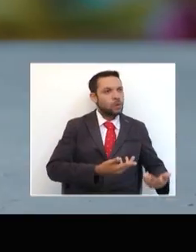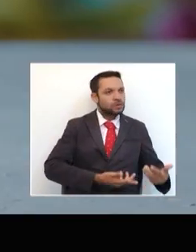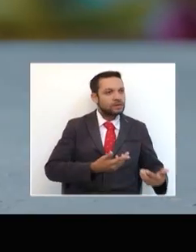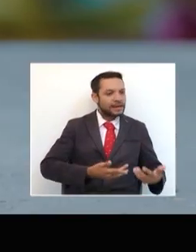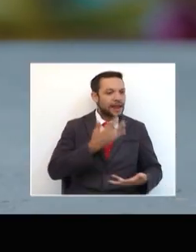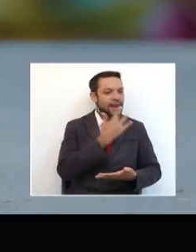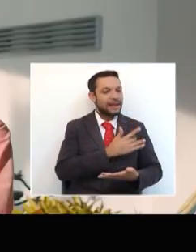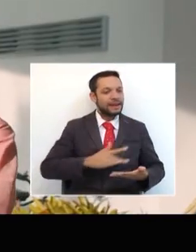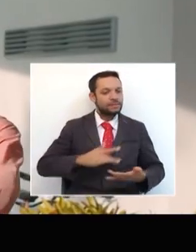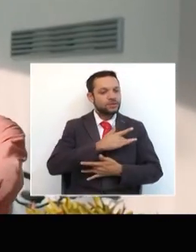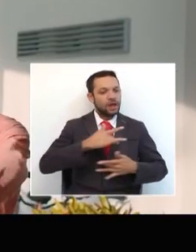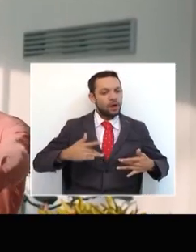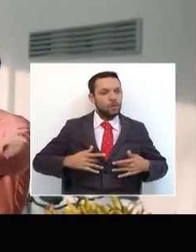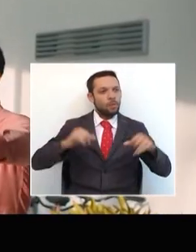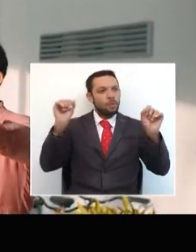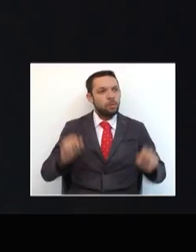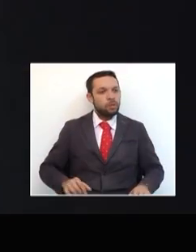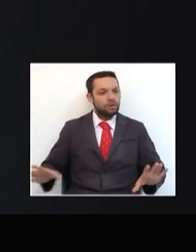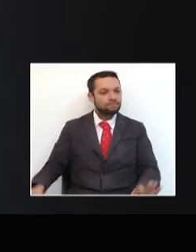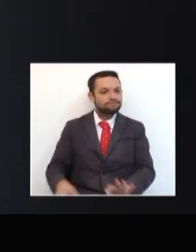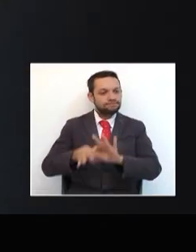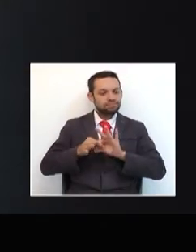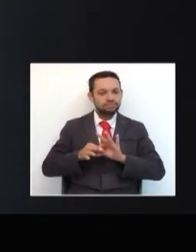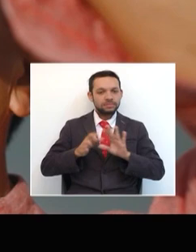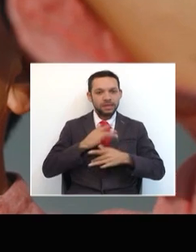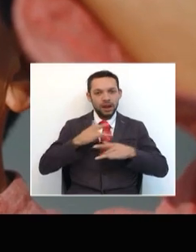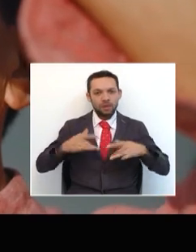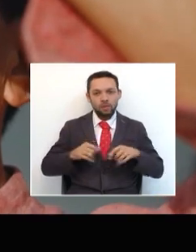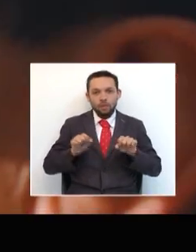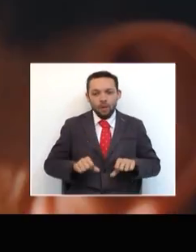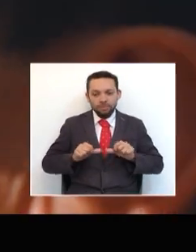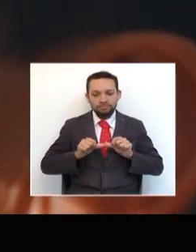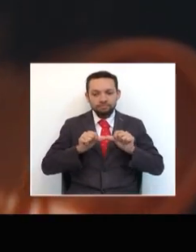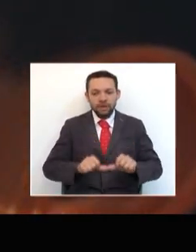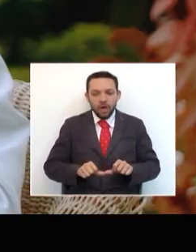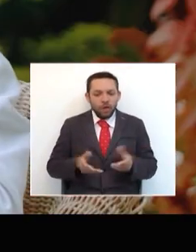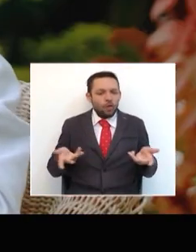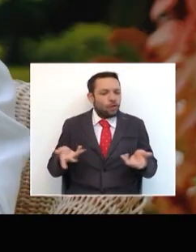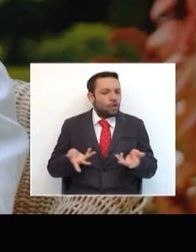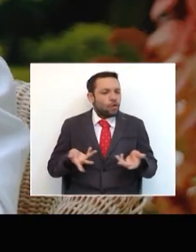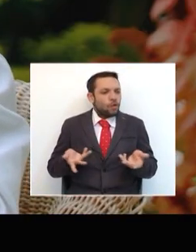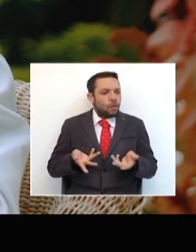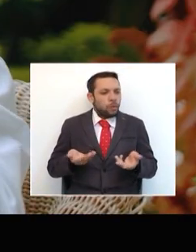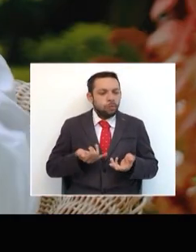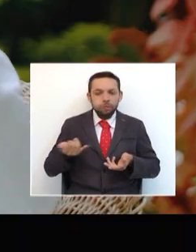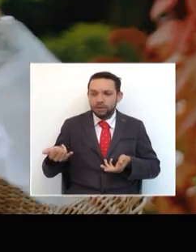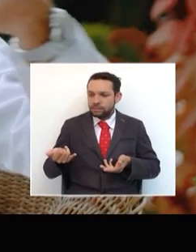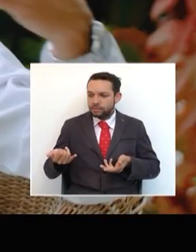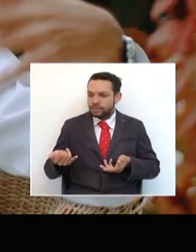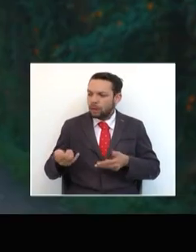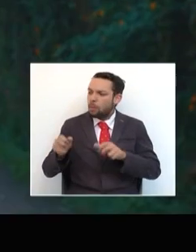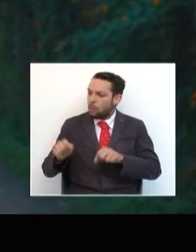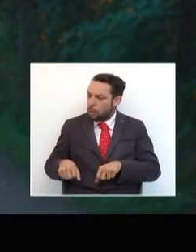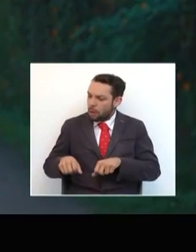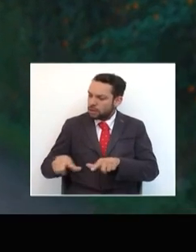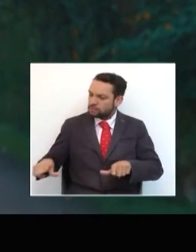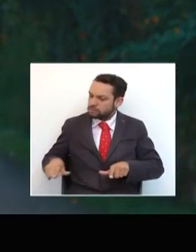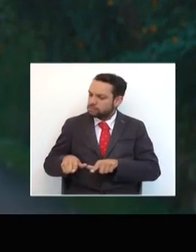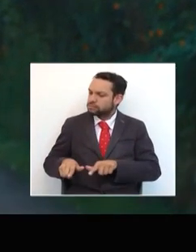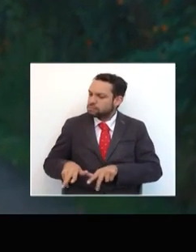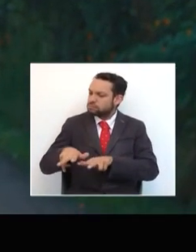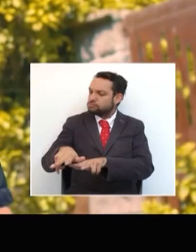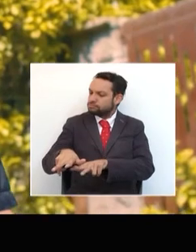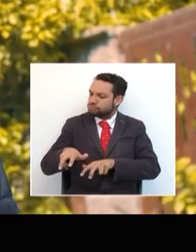Uno dice, sí se puede ejercer una medicina diferente. ¿Desde dónde? Desde esto, desde la huerta, que en